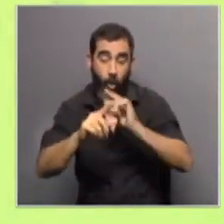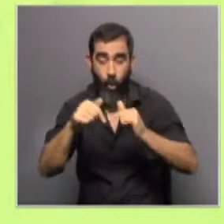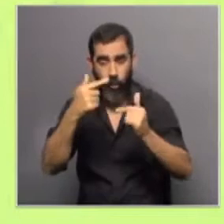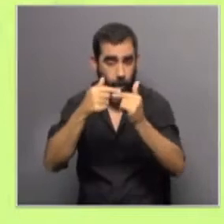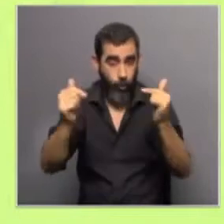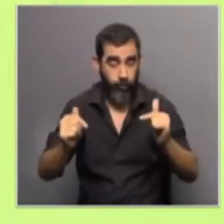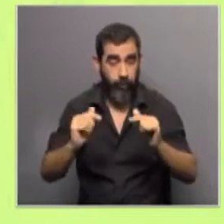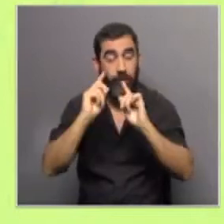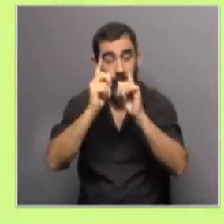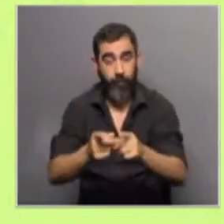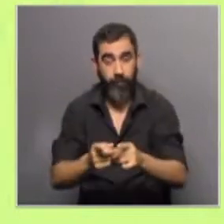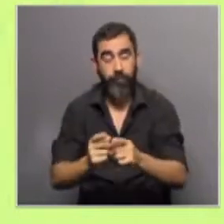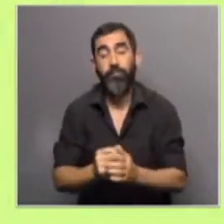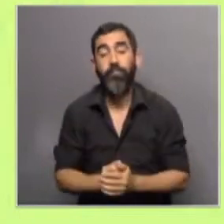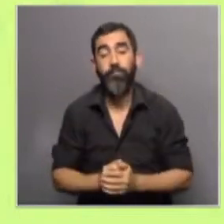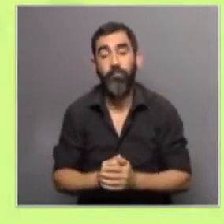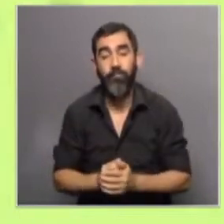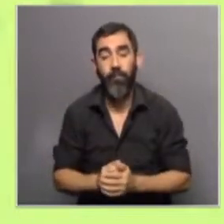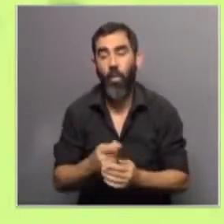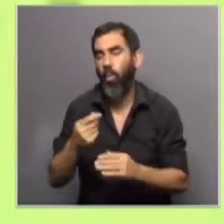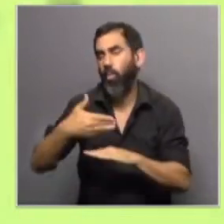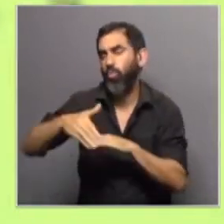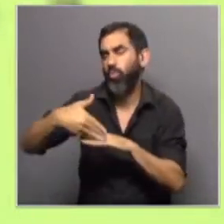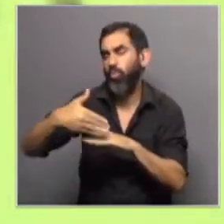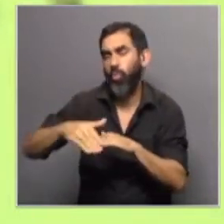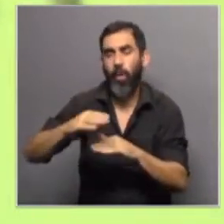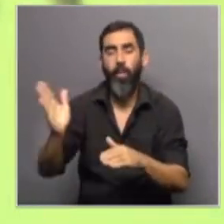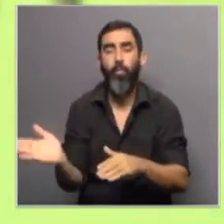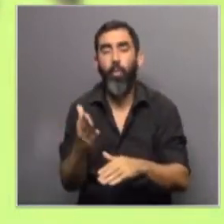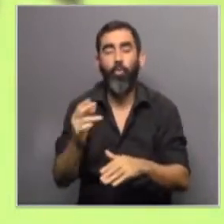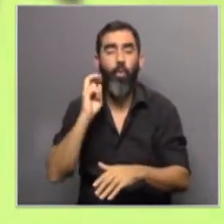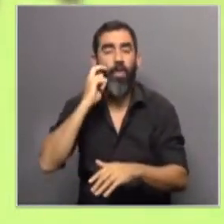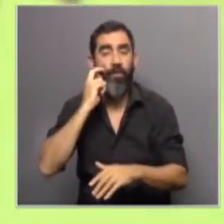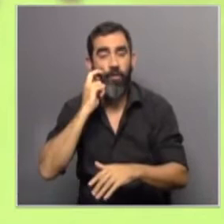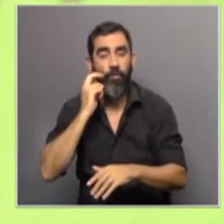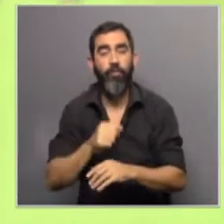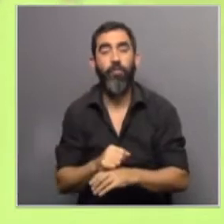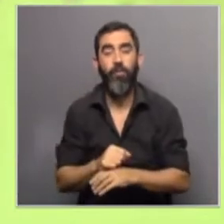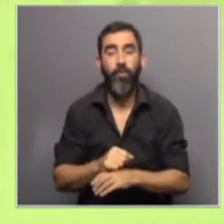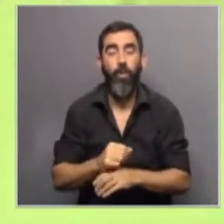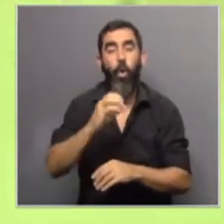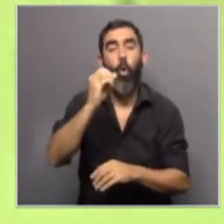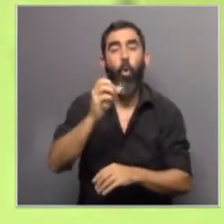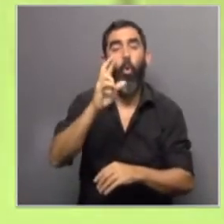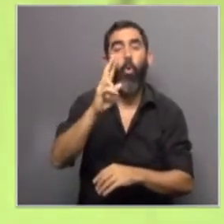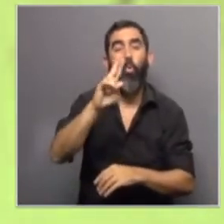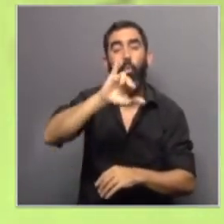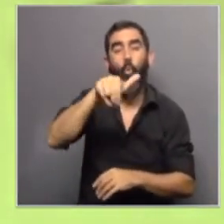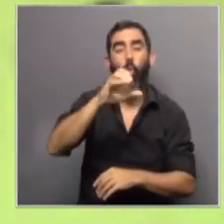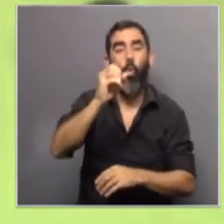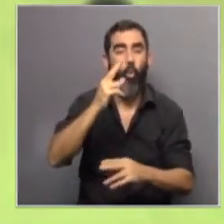otras, inclusive en lo que hasta ahora es un residuo de la producción vinícola. Estamos hablando del orujo de la